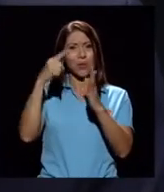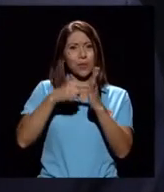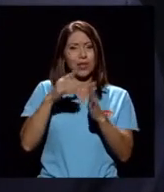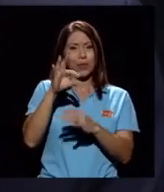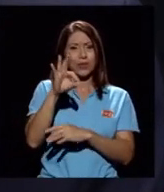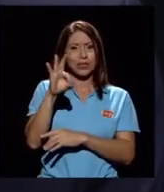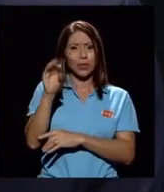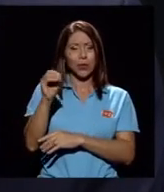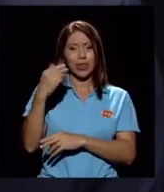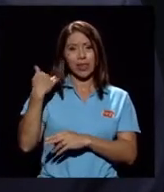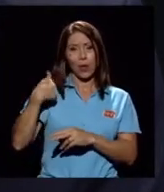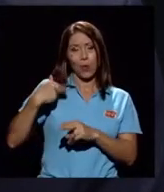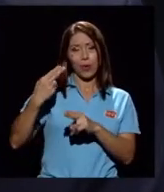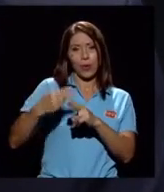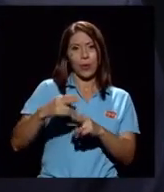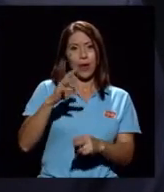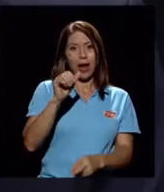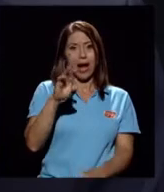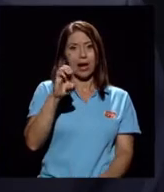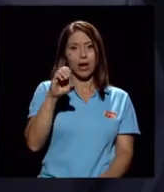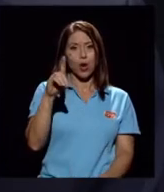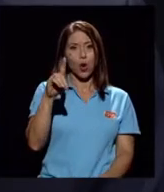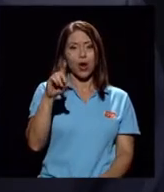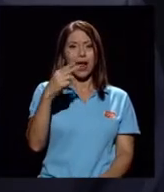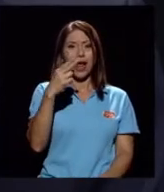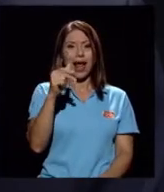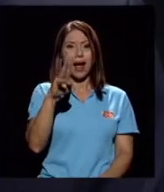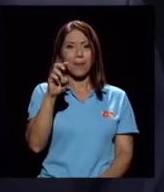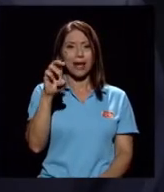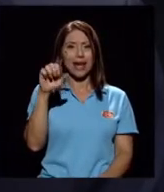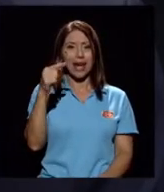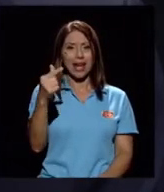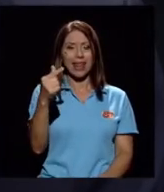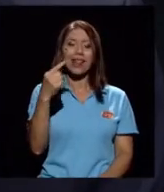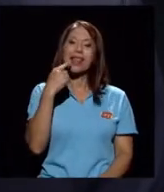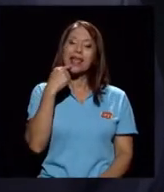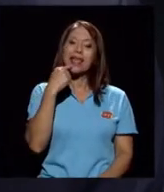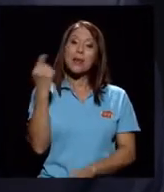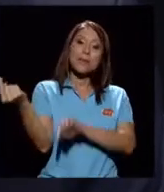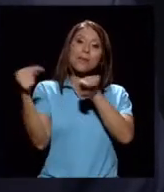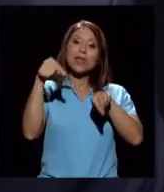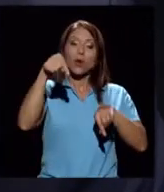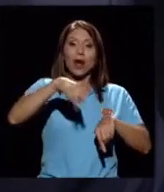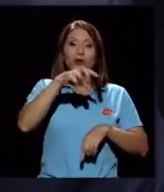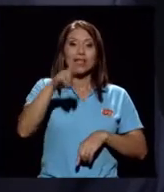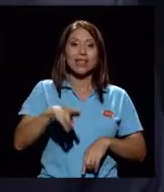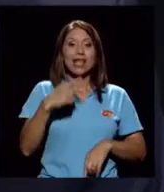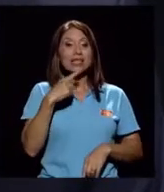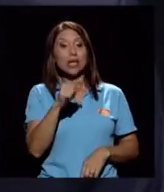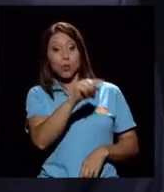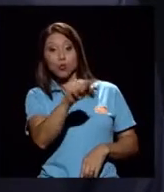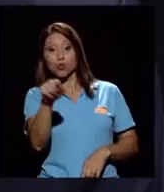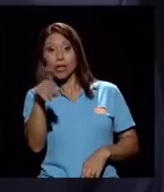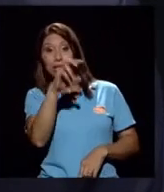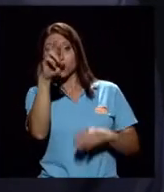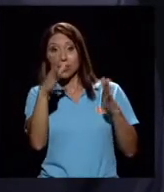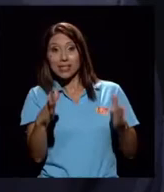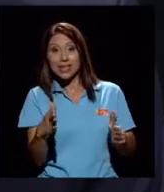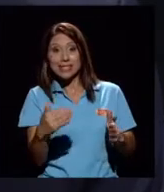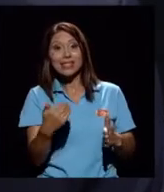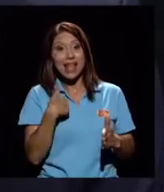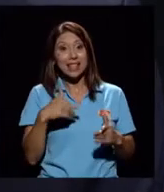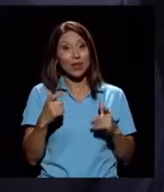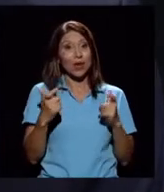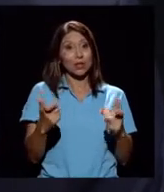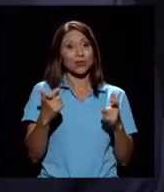harber ver vino acá y nos decía ustedes los costarricenses han tenido la suerte que pueden para crear o estacionar